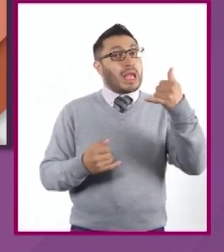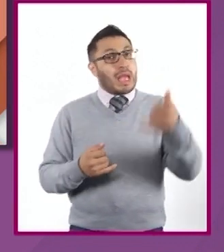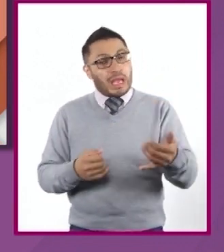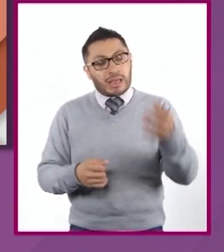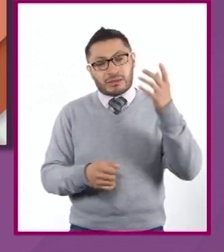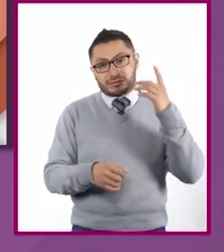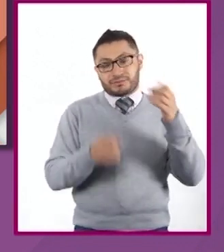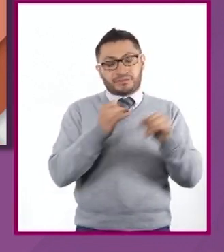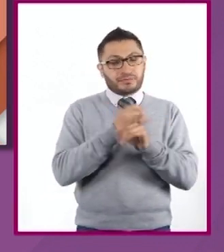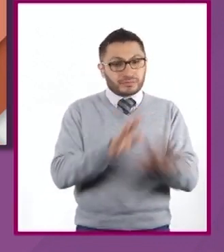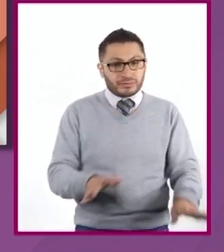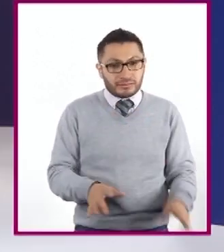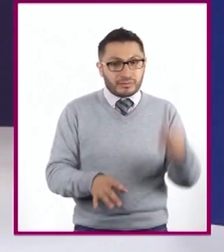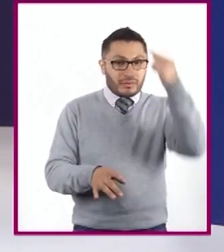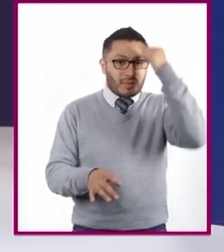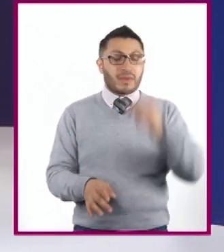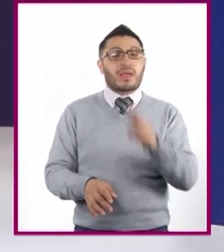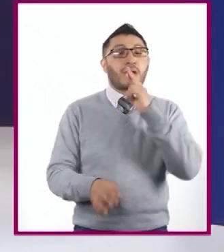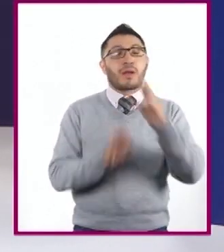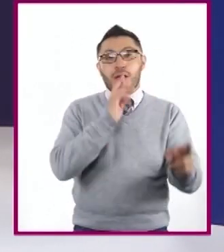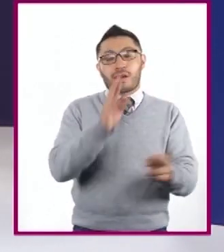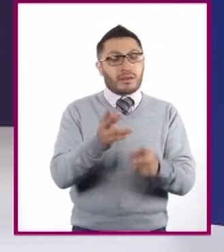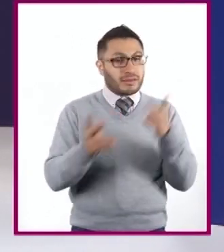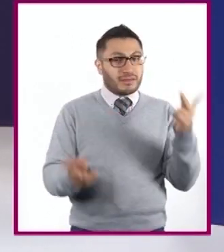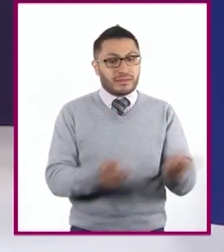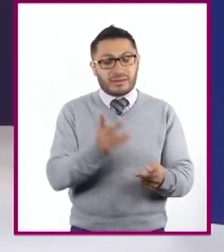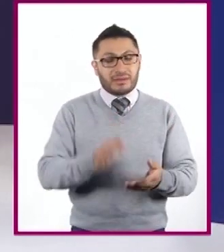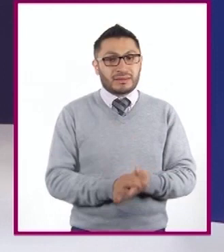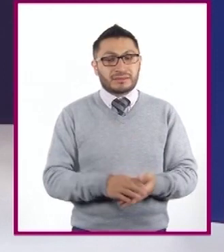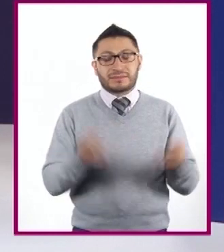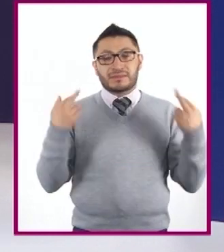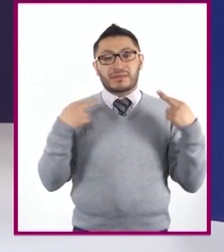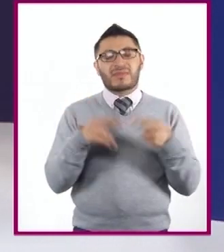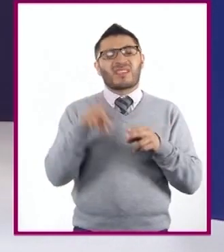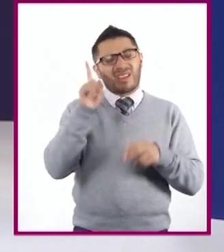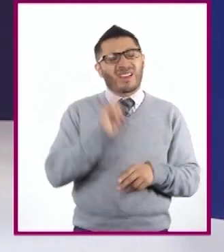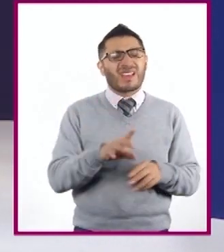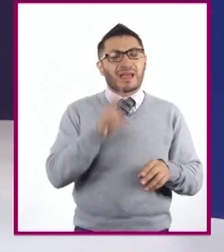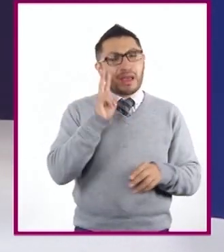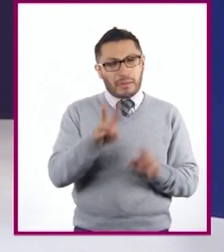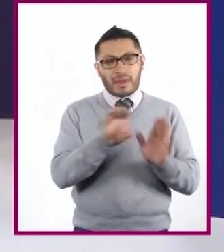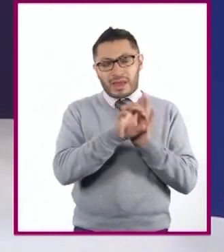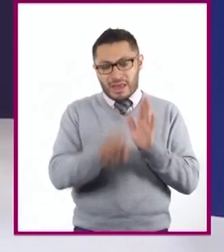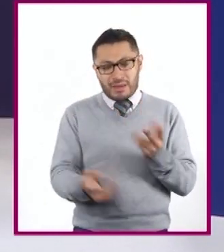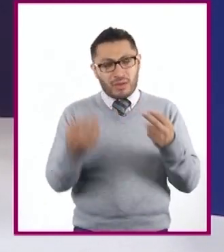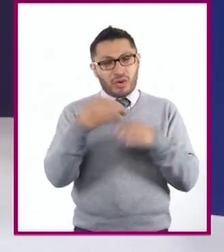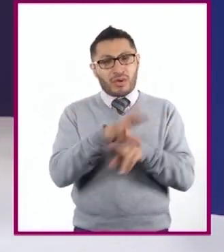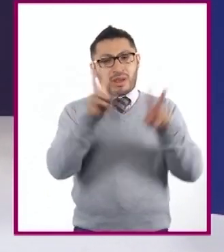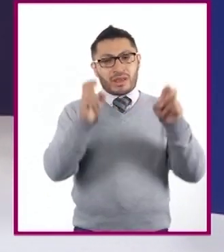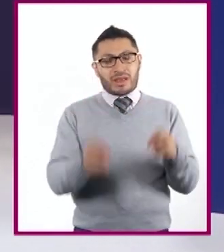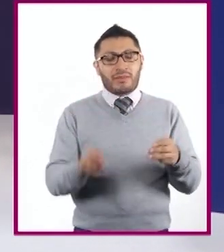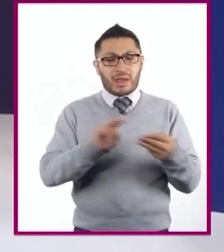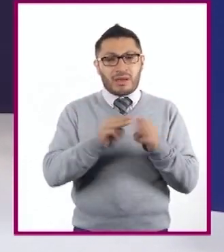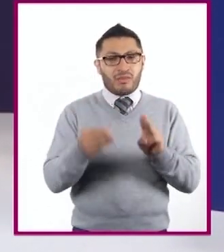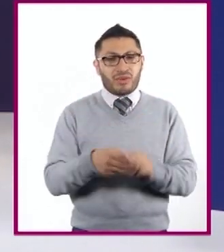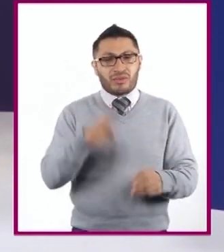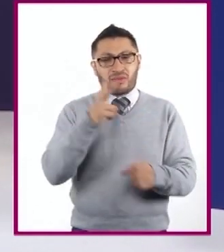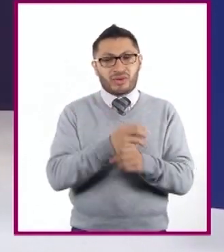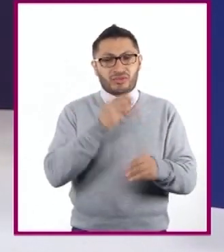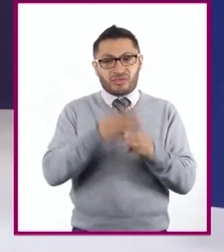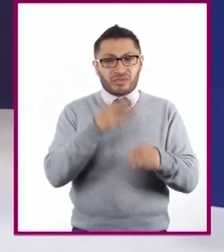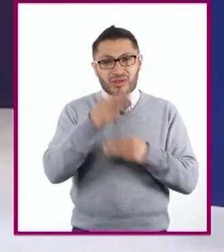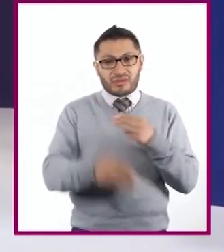para responder sus preguntas. Maestra, ¿podemos ver un ejemplo con el tema de las causas de la Segunda Guerra Mundial?